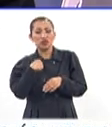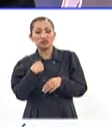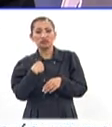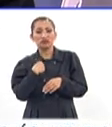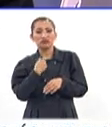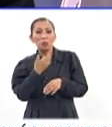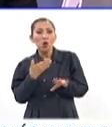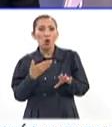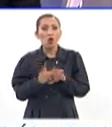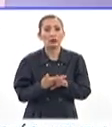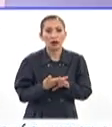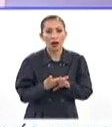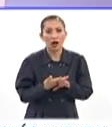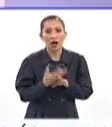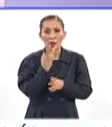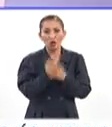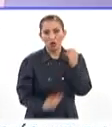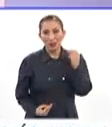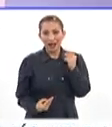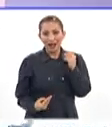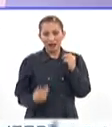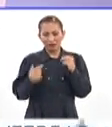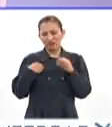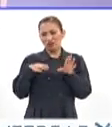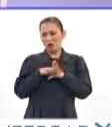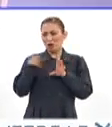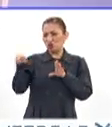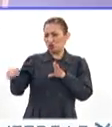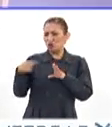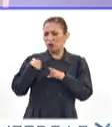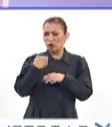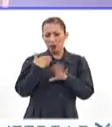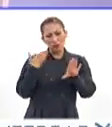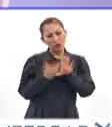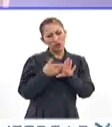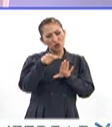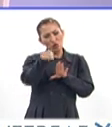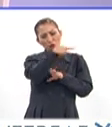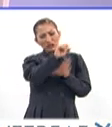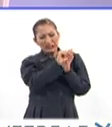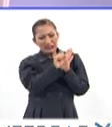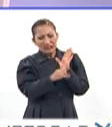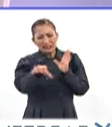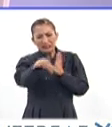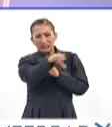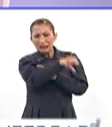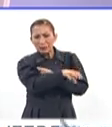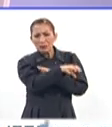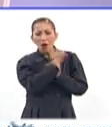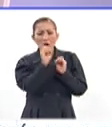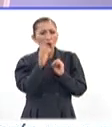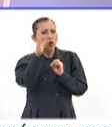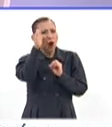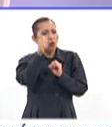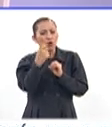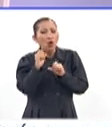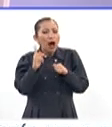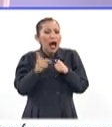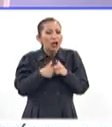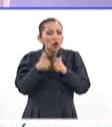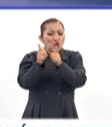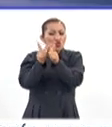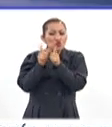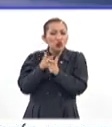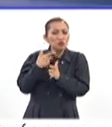protestar. Entonces dices, ¿cómo es posible que puedas protestar ante un sistema o hacia no estar de acuerdo con algunos